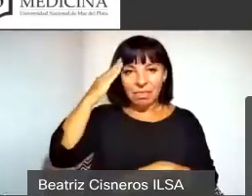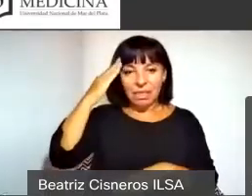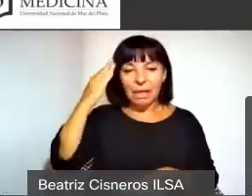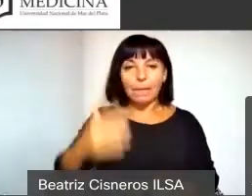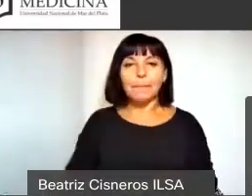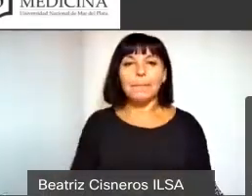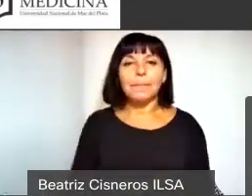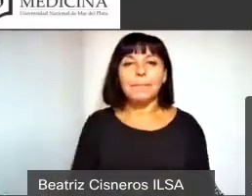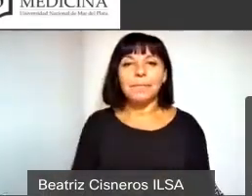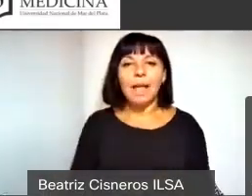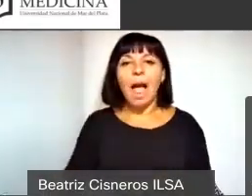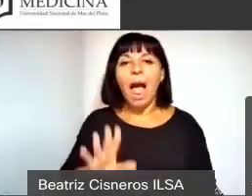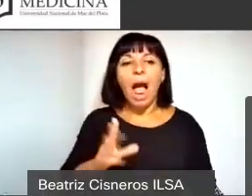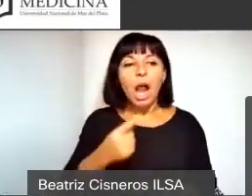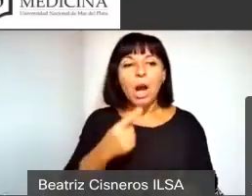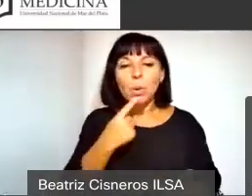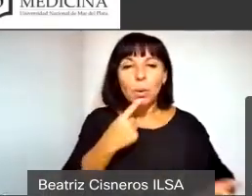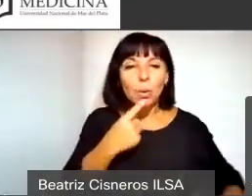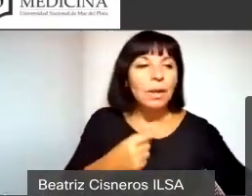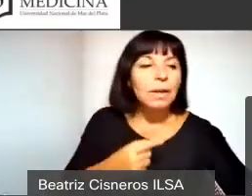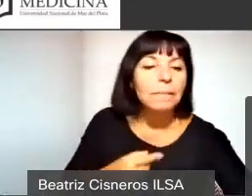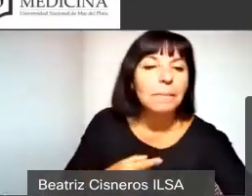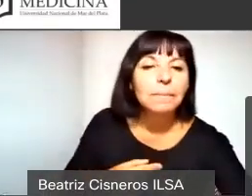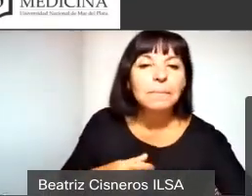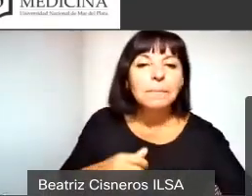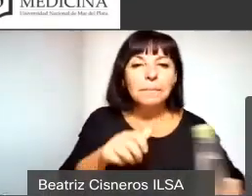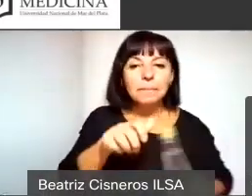¿Hasta acá alguna duda, Cris?